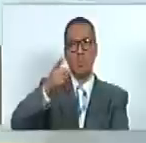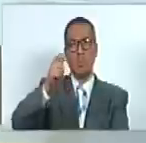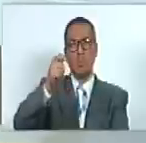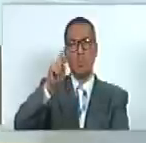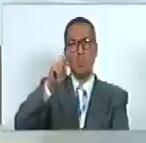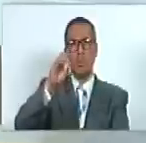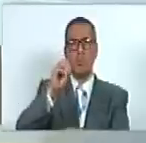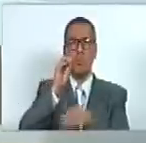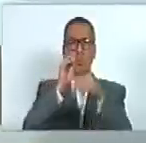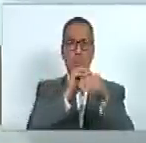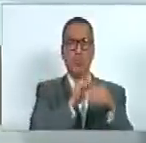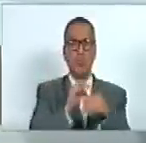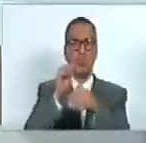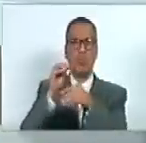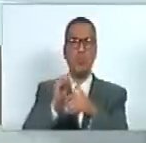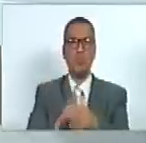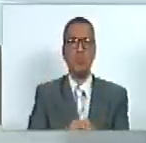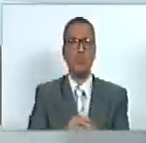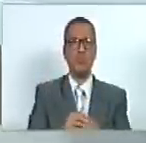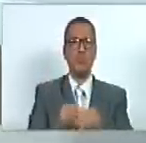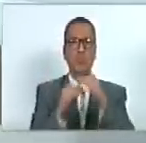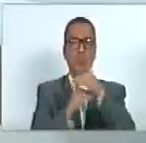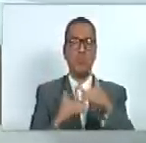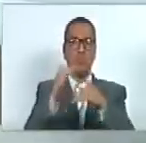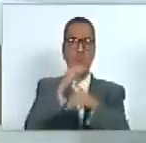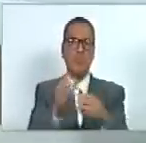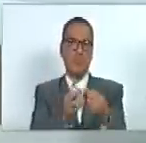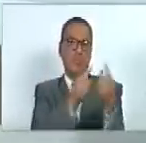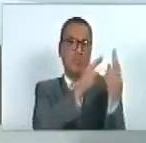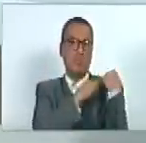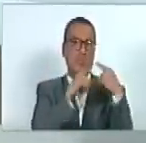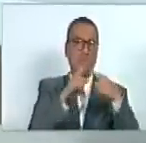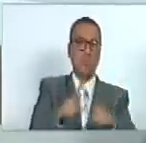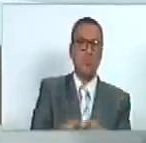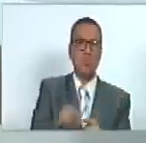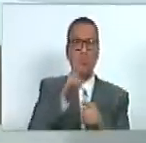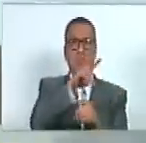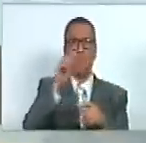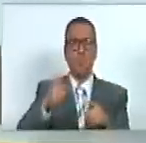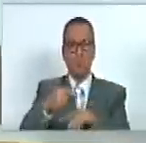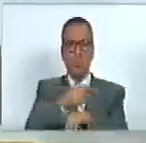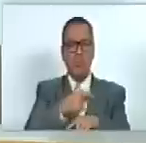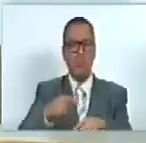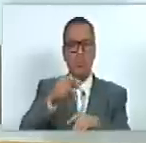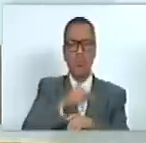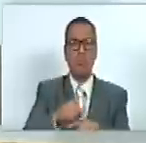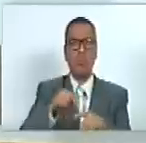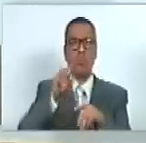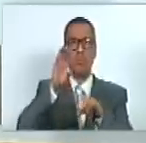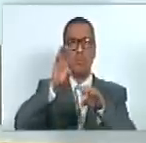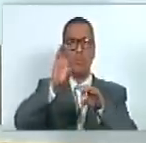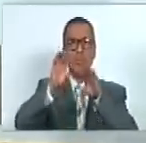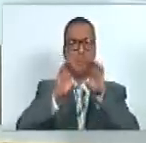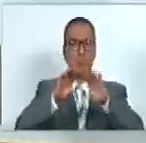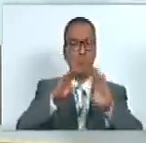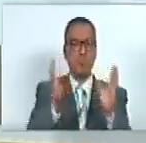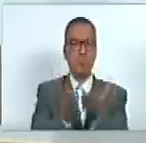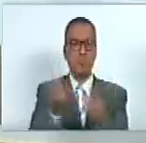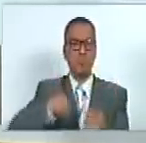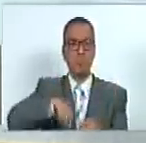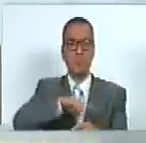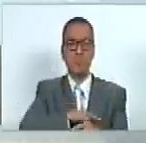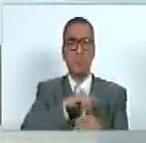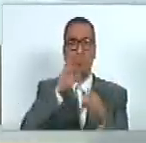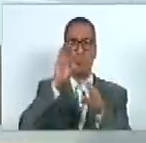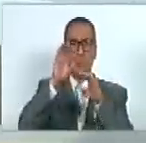convocó a altos representantes de 20 gobiernos del mundo entero, de nuestro